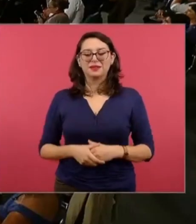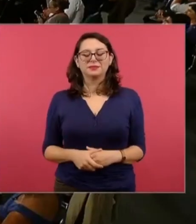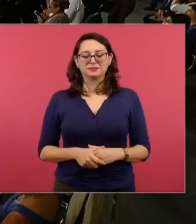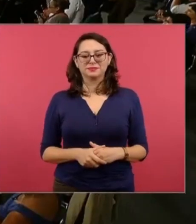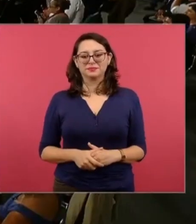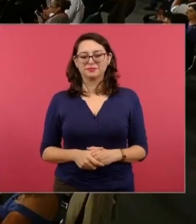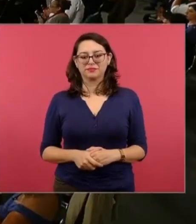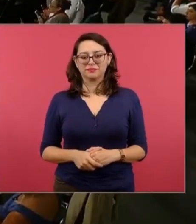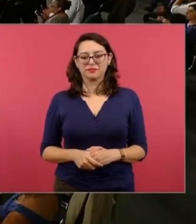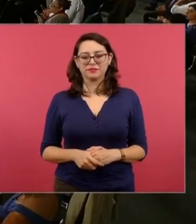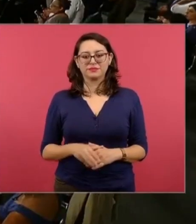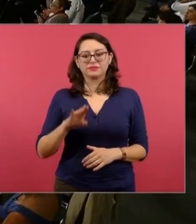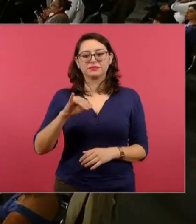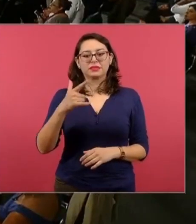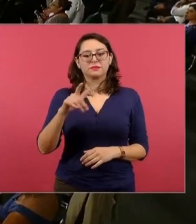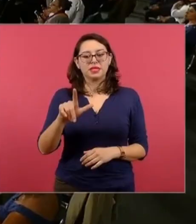Ángel.